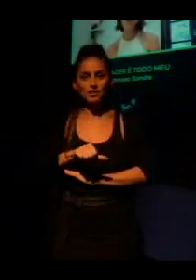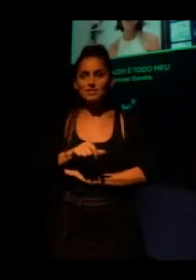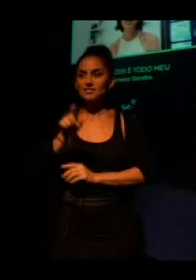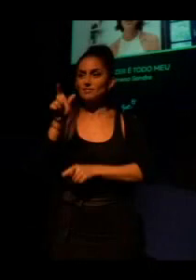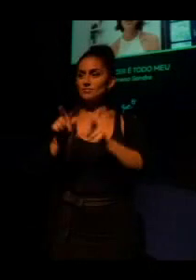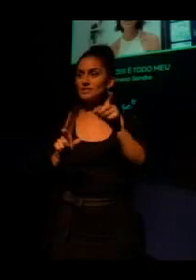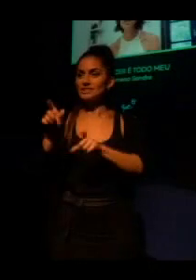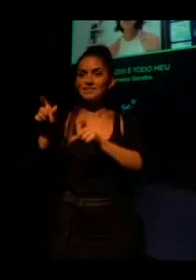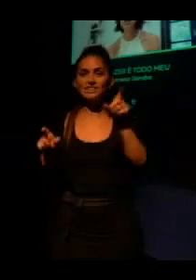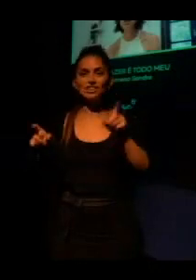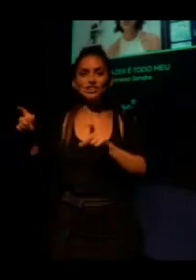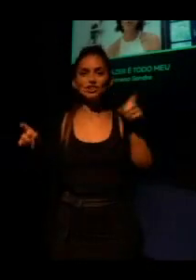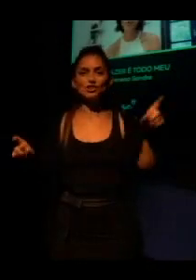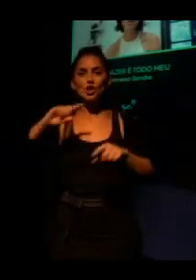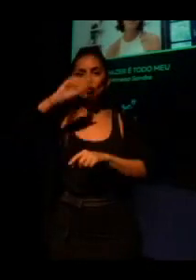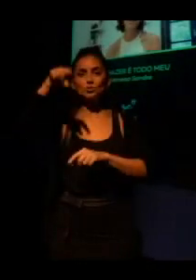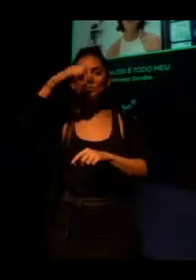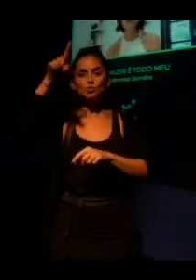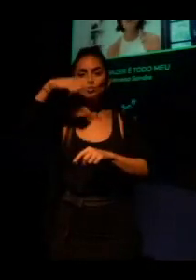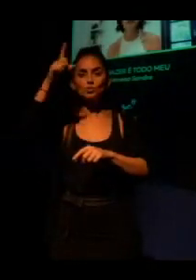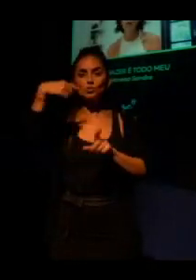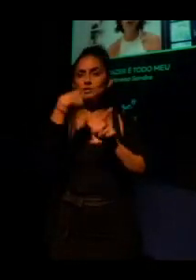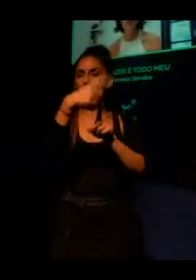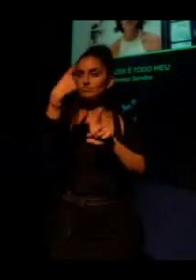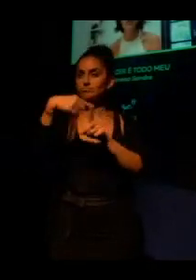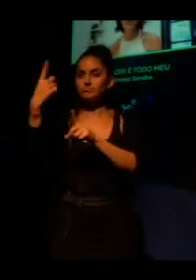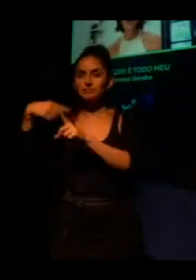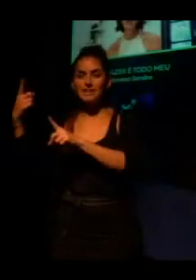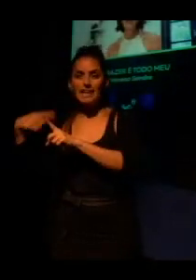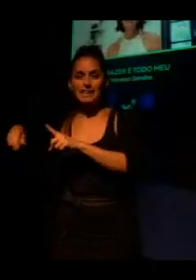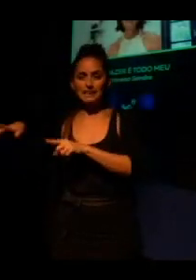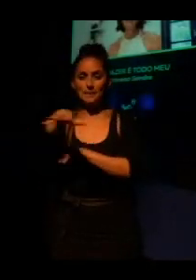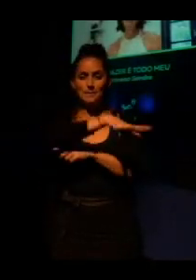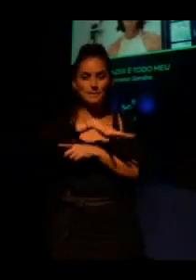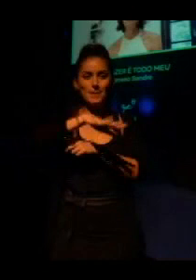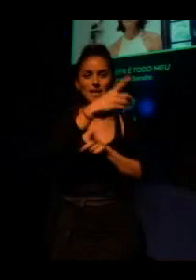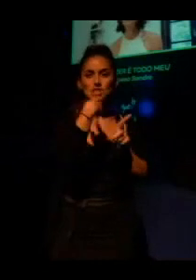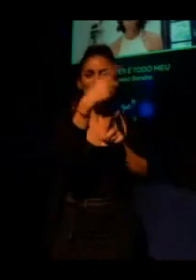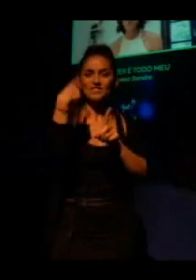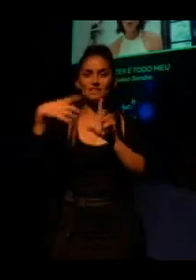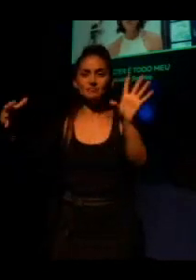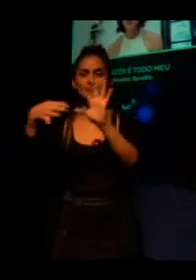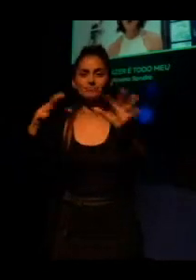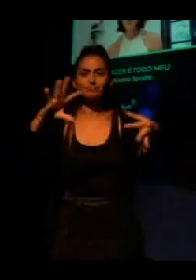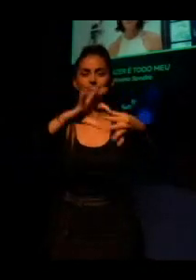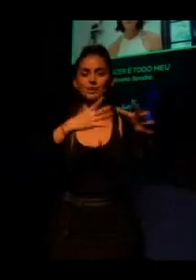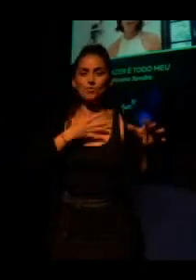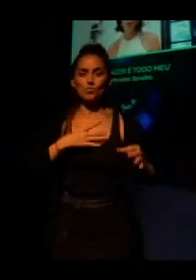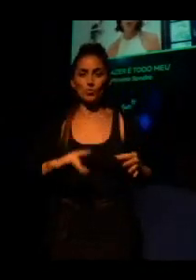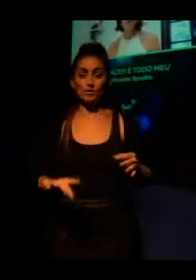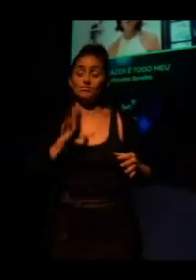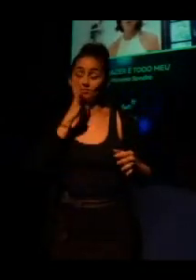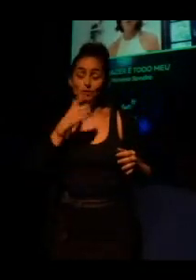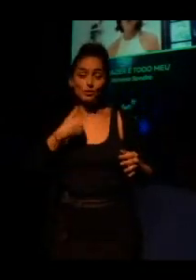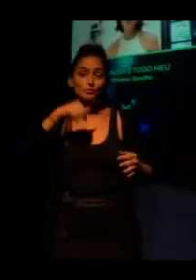personas de distintas culturas, de diferentes backgrounds, y es por esto que hago